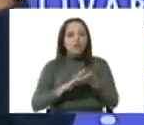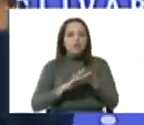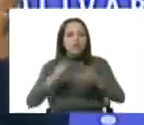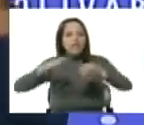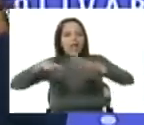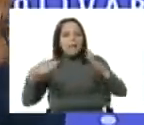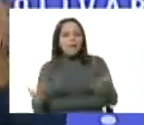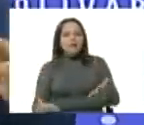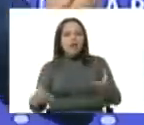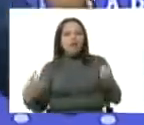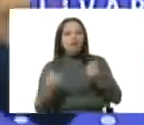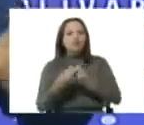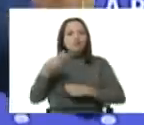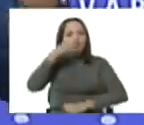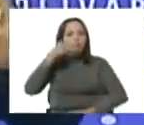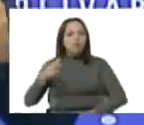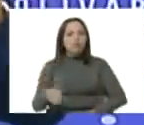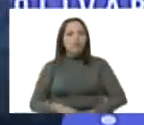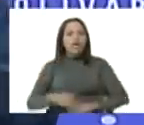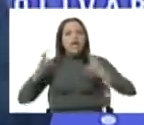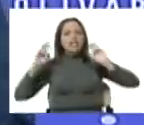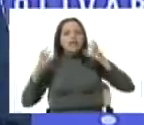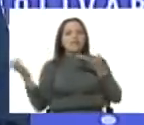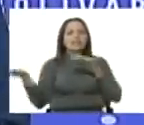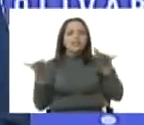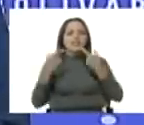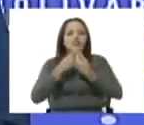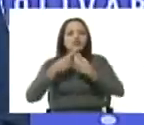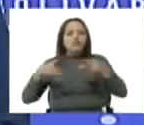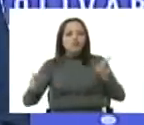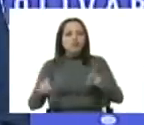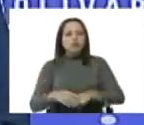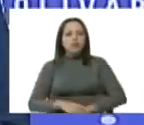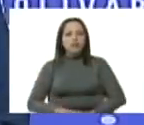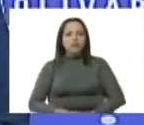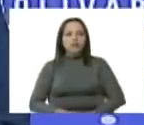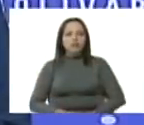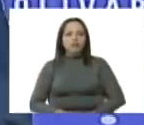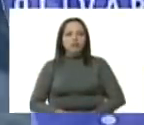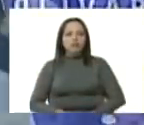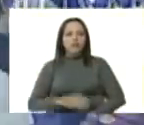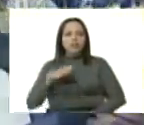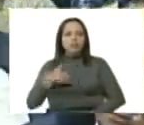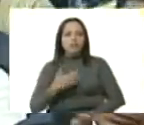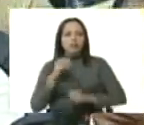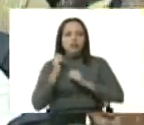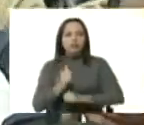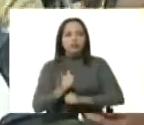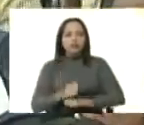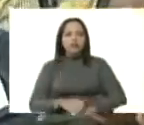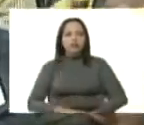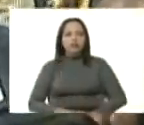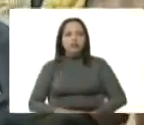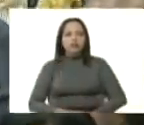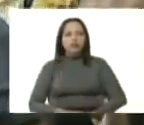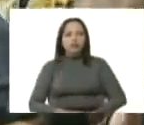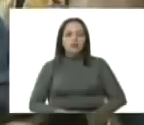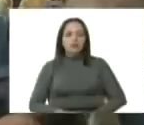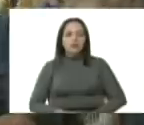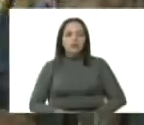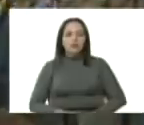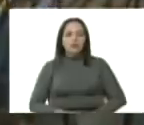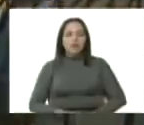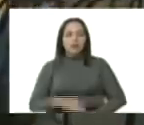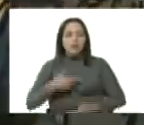mesas con el poder popular los temas de servicios públicos y garantizarlo con calidad al pueblo de